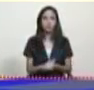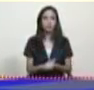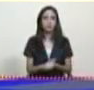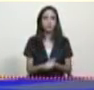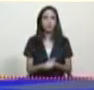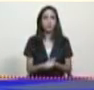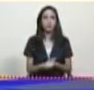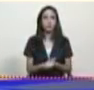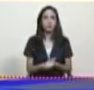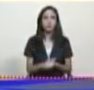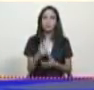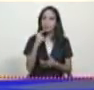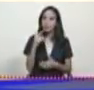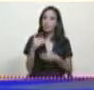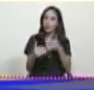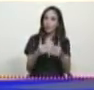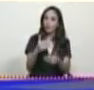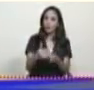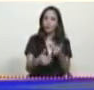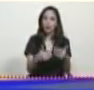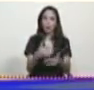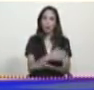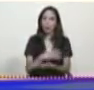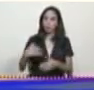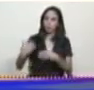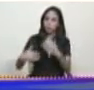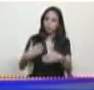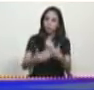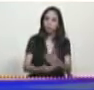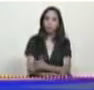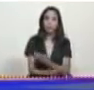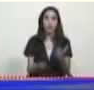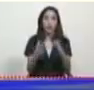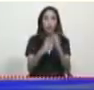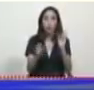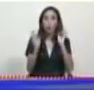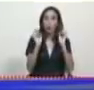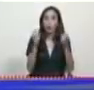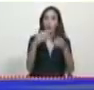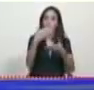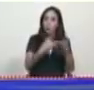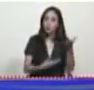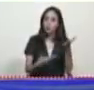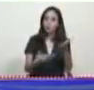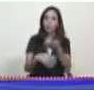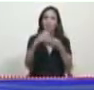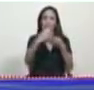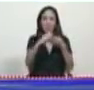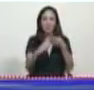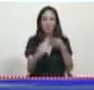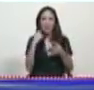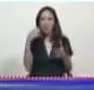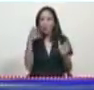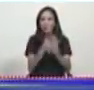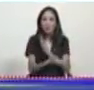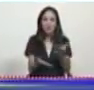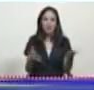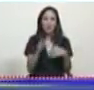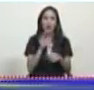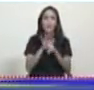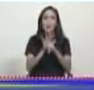para seguir avanzando en cada uno de los elementos componentes de